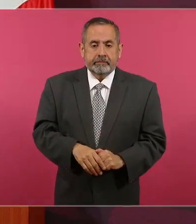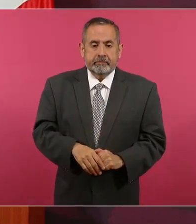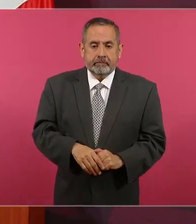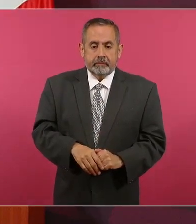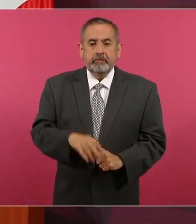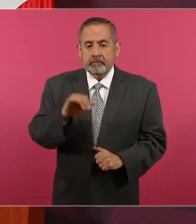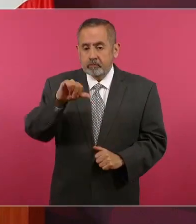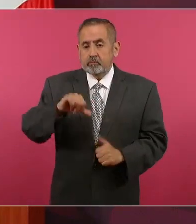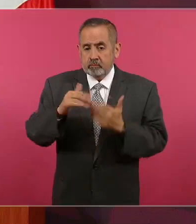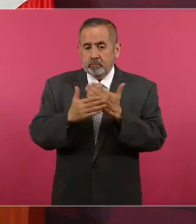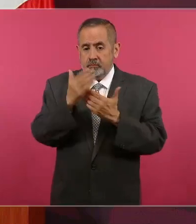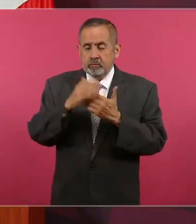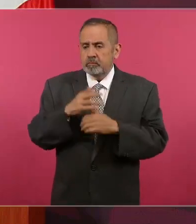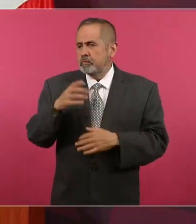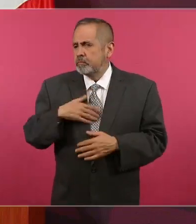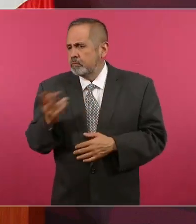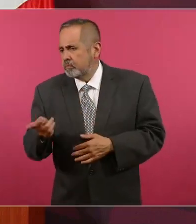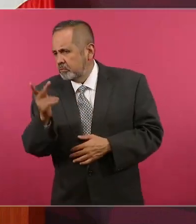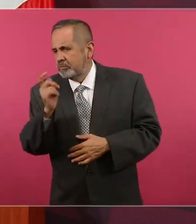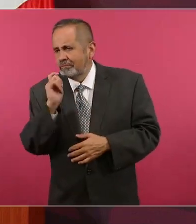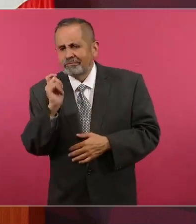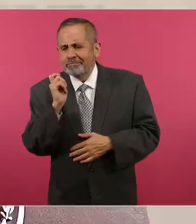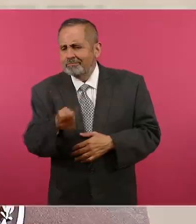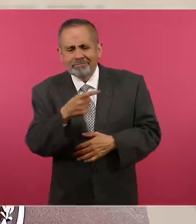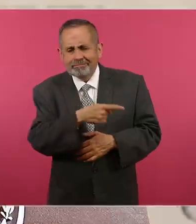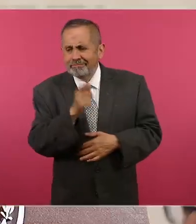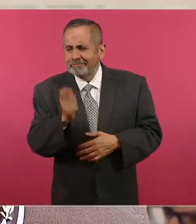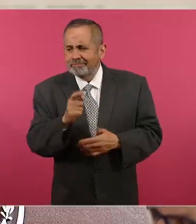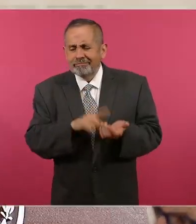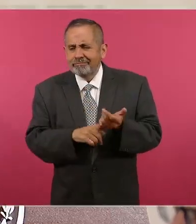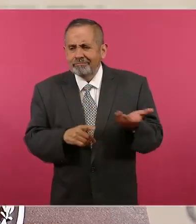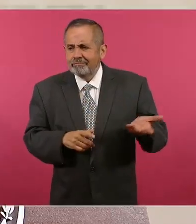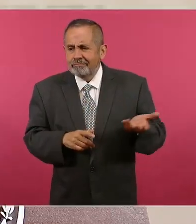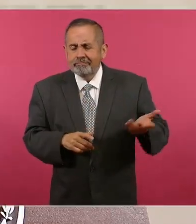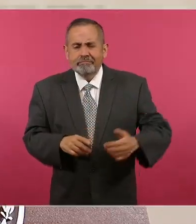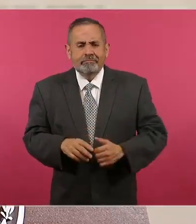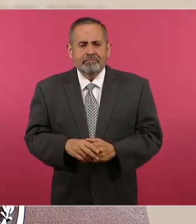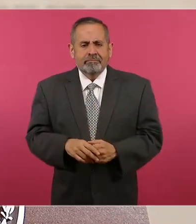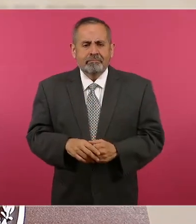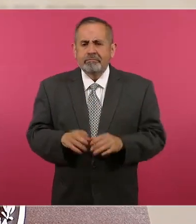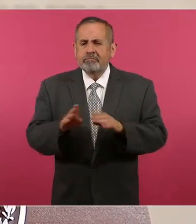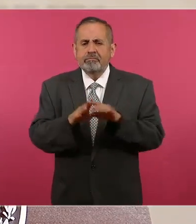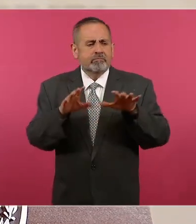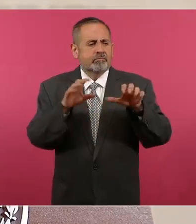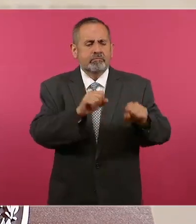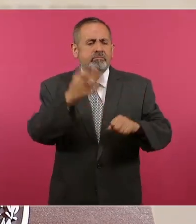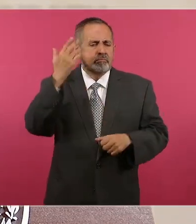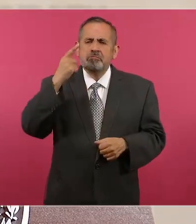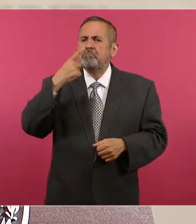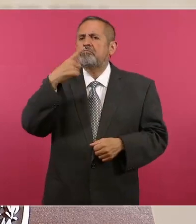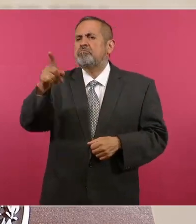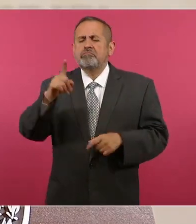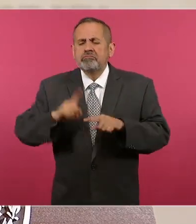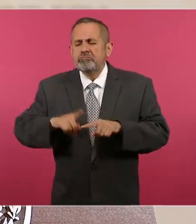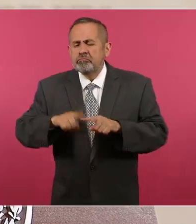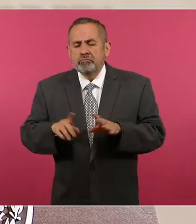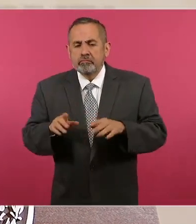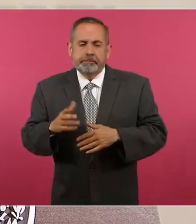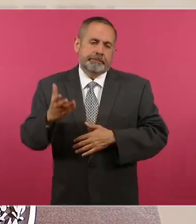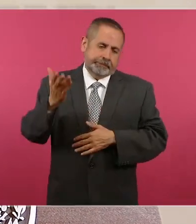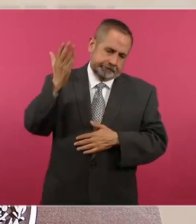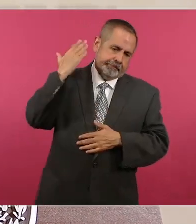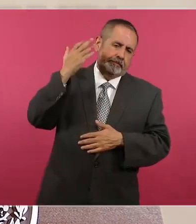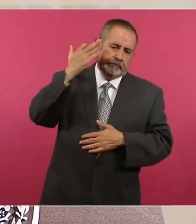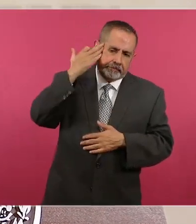Pero sí, hoy en la mañana pregunté que si de cuándo era la denuncia, y fue